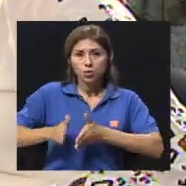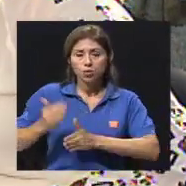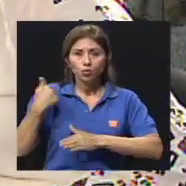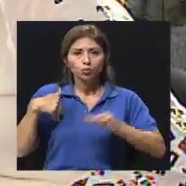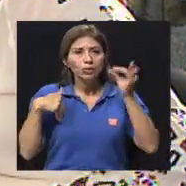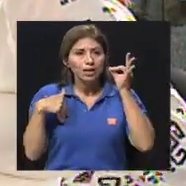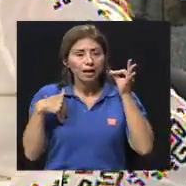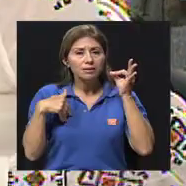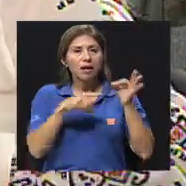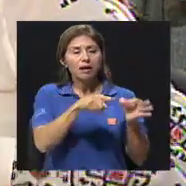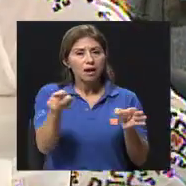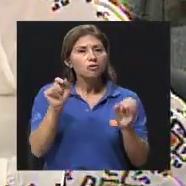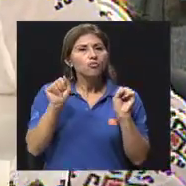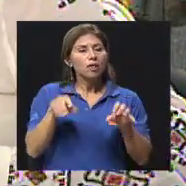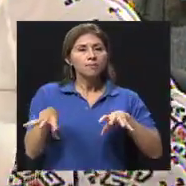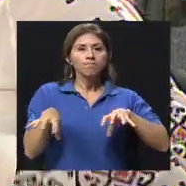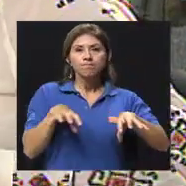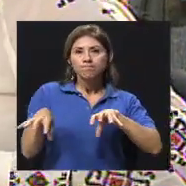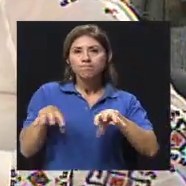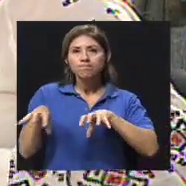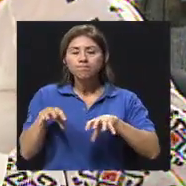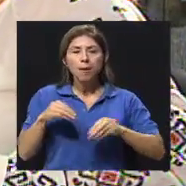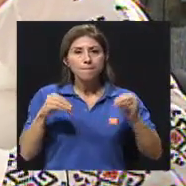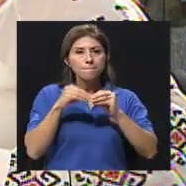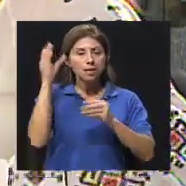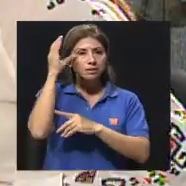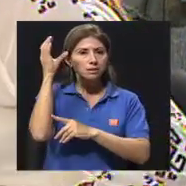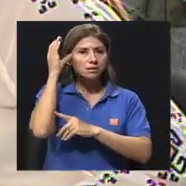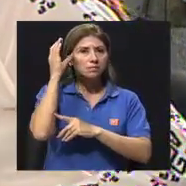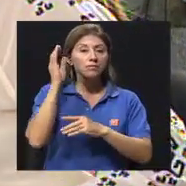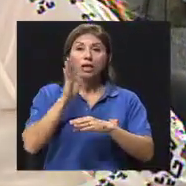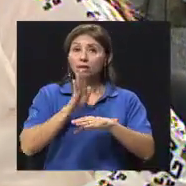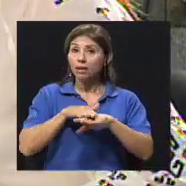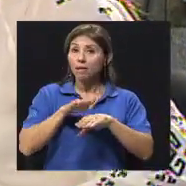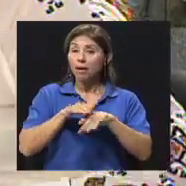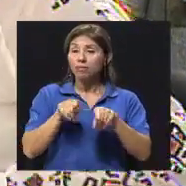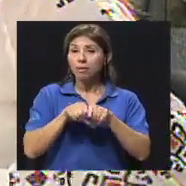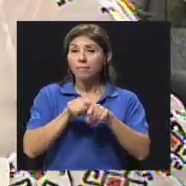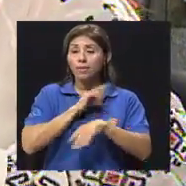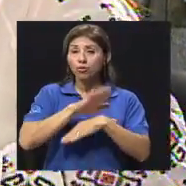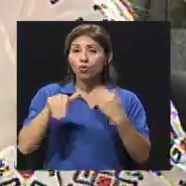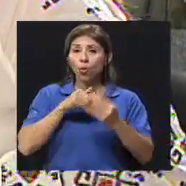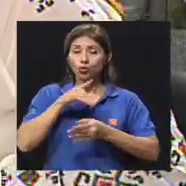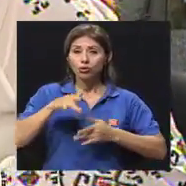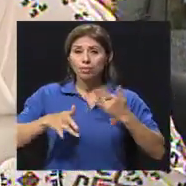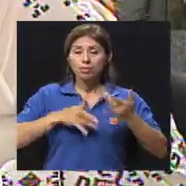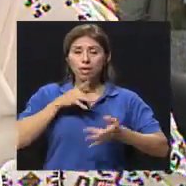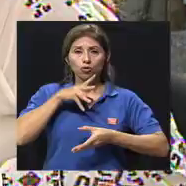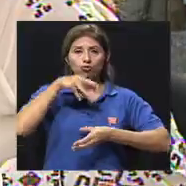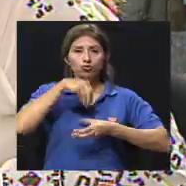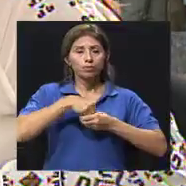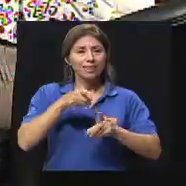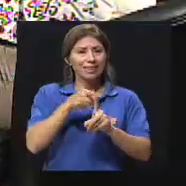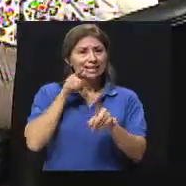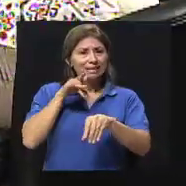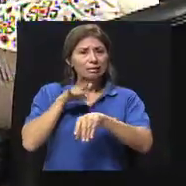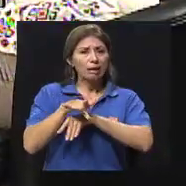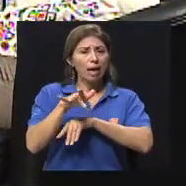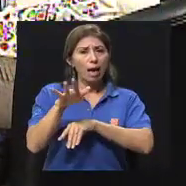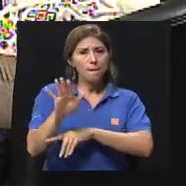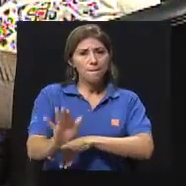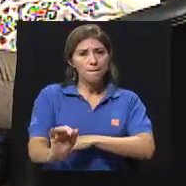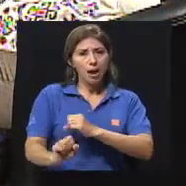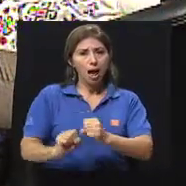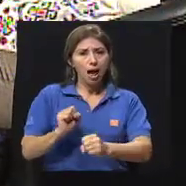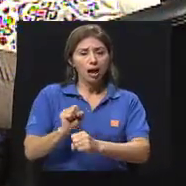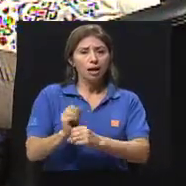puedan activar más esas habilidades cerebrales, ¿verdad? Y también todos los sentidos, incluso desde edades muy, muy tempranas. Claro que sí. Y